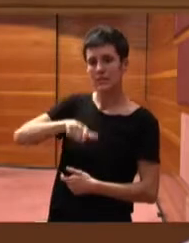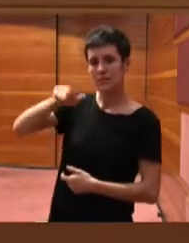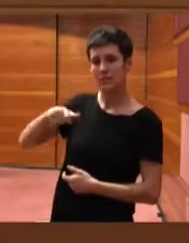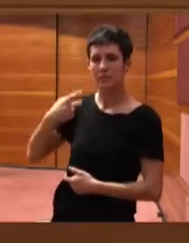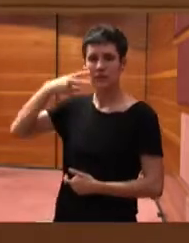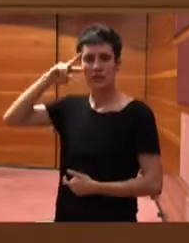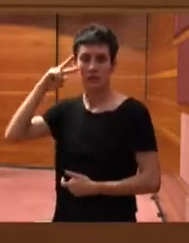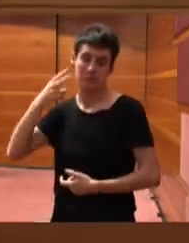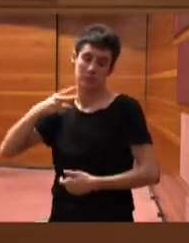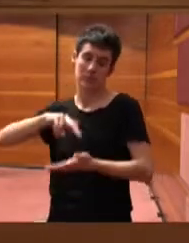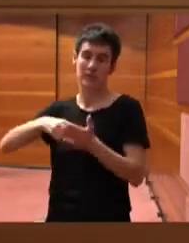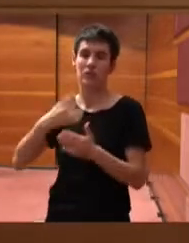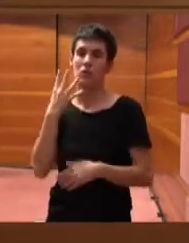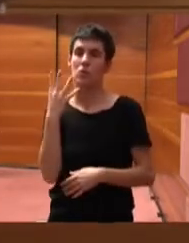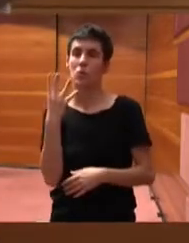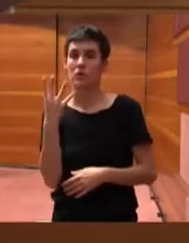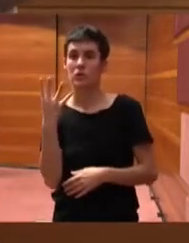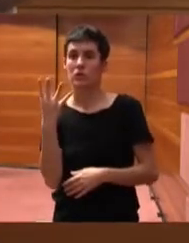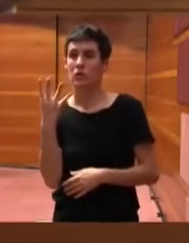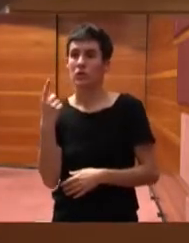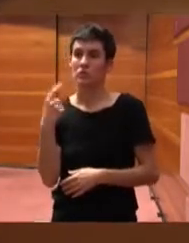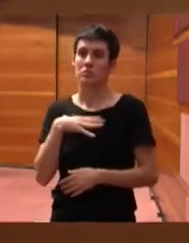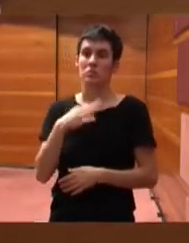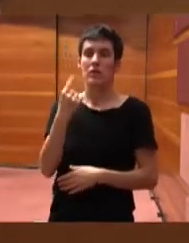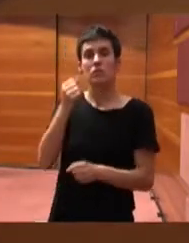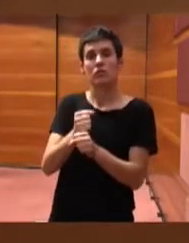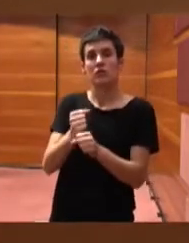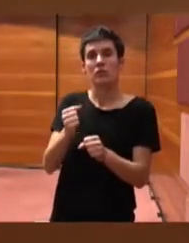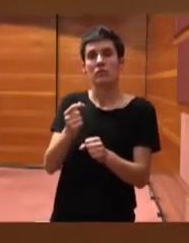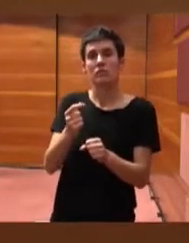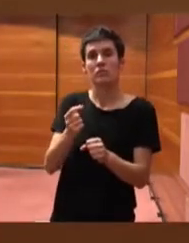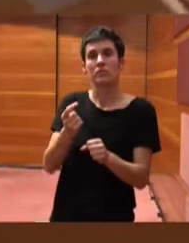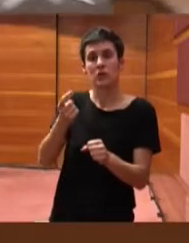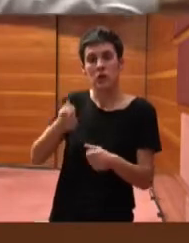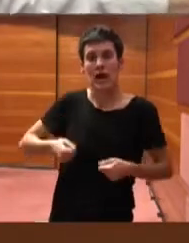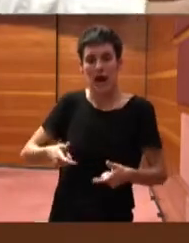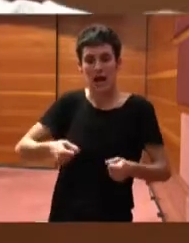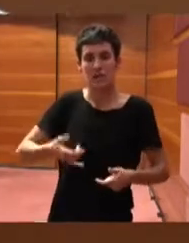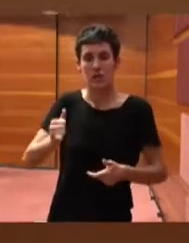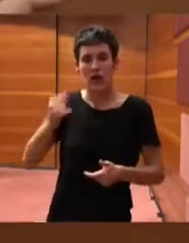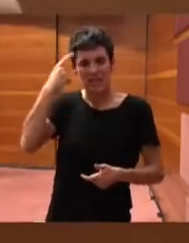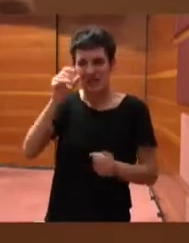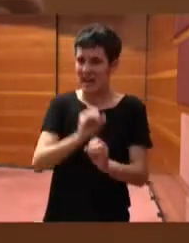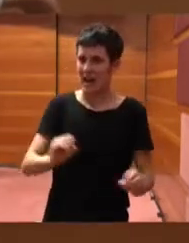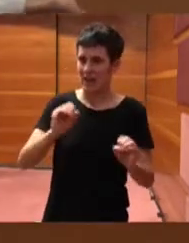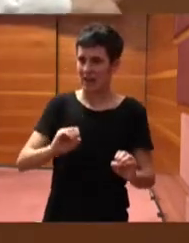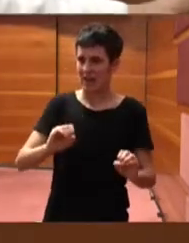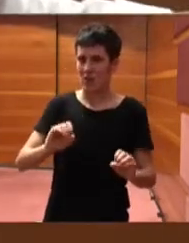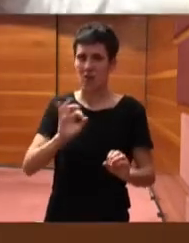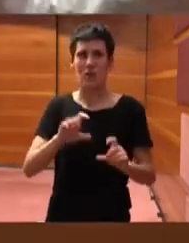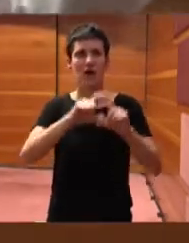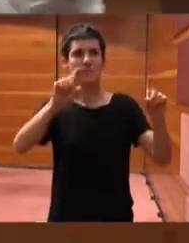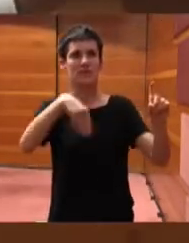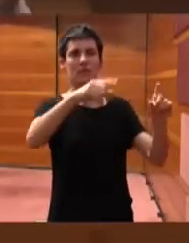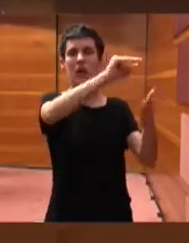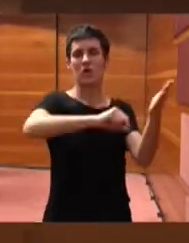hacen ellos el trabajo, es capítulo uno. Y nadie se entera de que ha habido gasto. Si no has contratado a una empresa de fuera, parece que no has hecho nada.